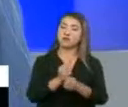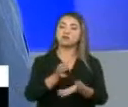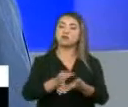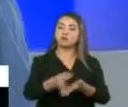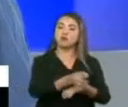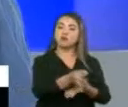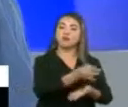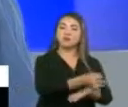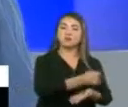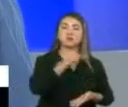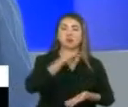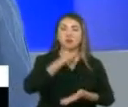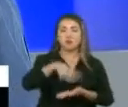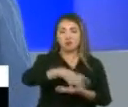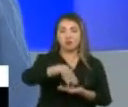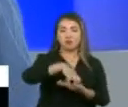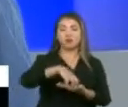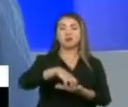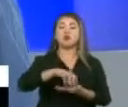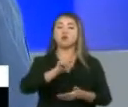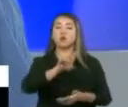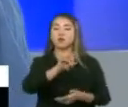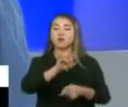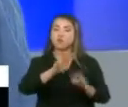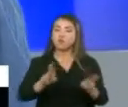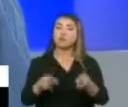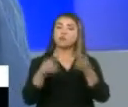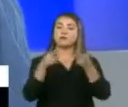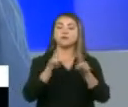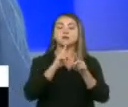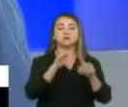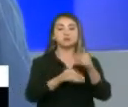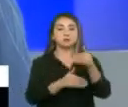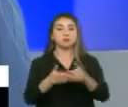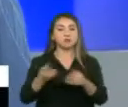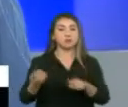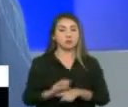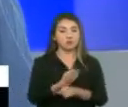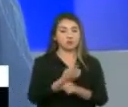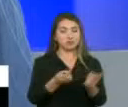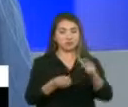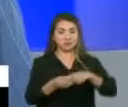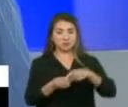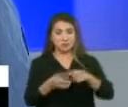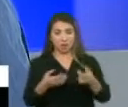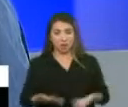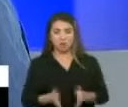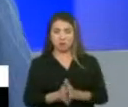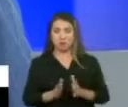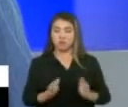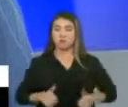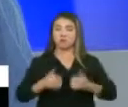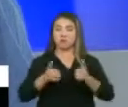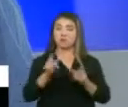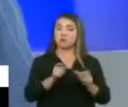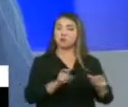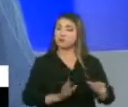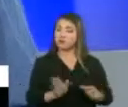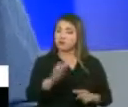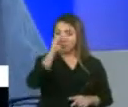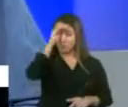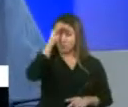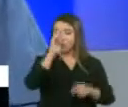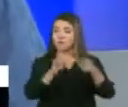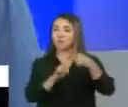donde nació la UDI, es algo que nos revitaliza. Hoy día teníamos un proceso de reinscripción de militantes que hasta el momento ha sido muy exitoso. La gente sigue confiando en los